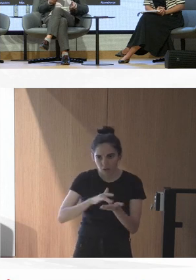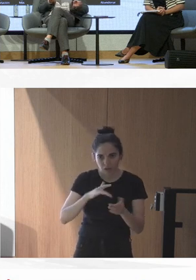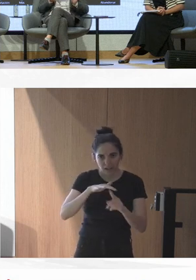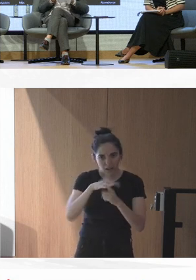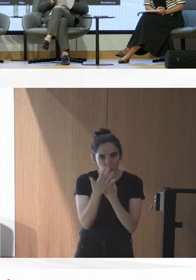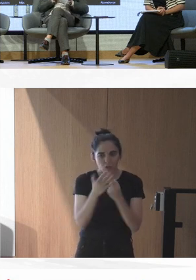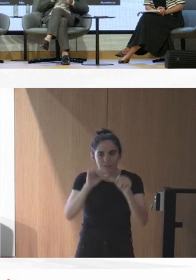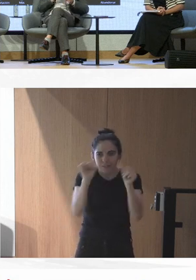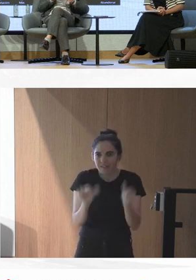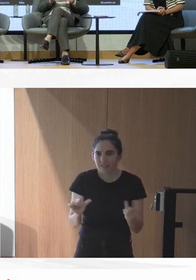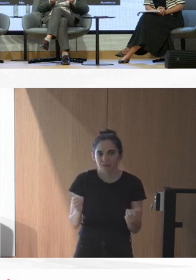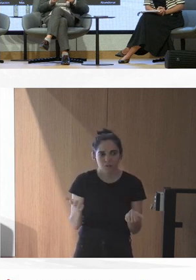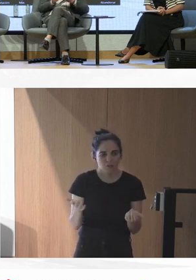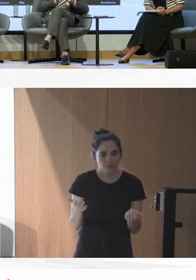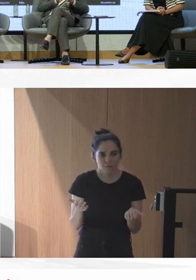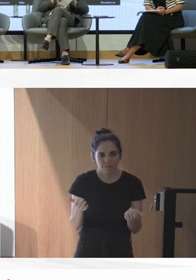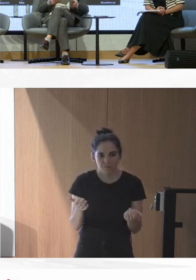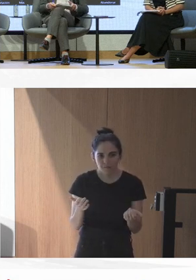una condición estatutaria